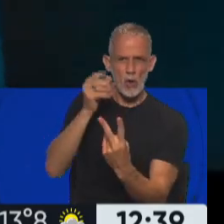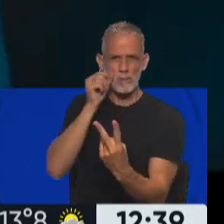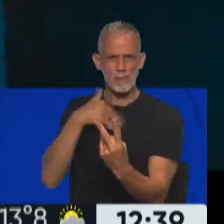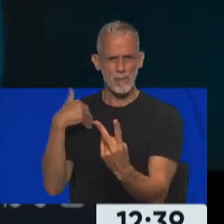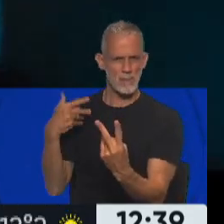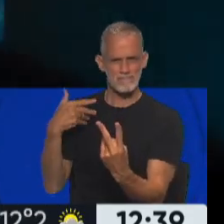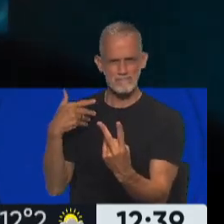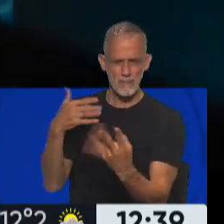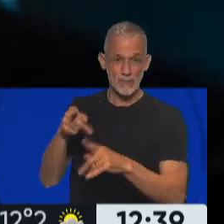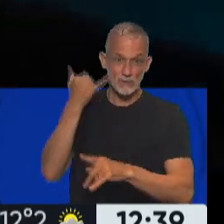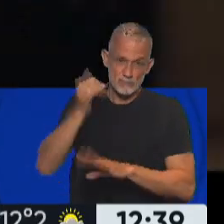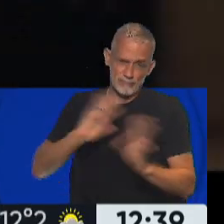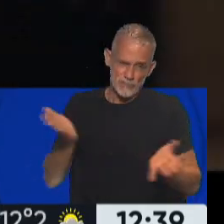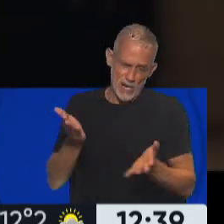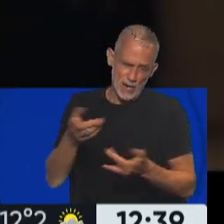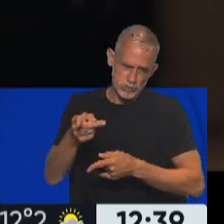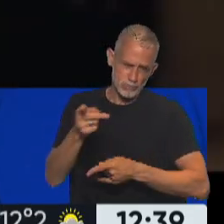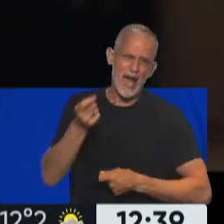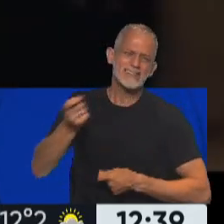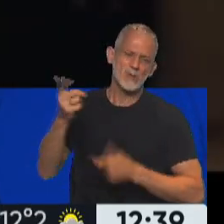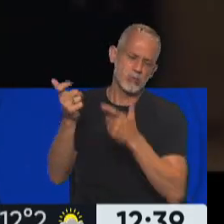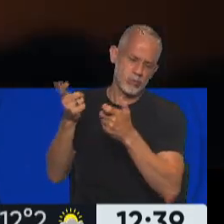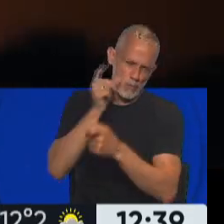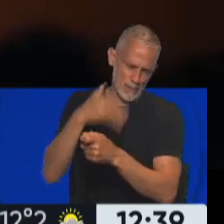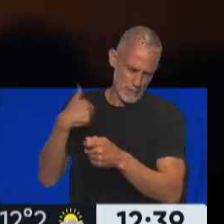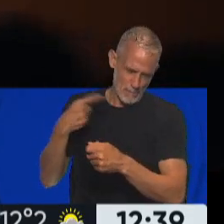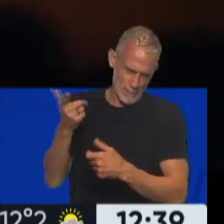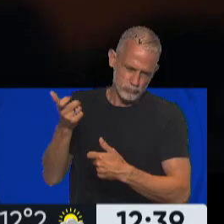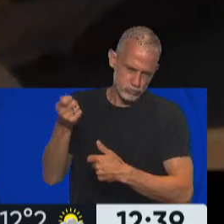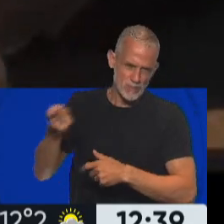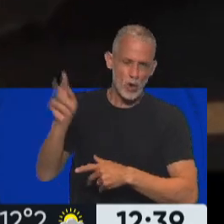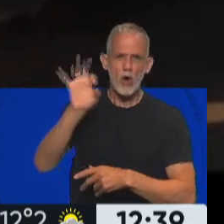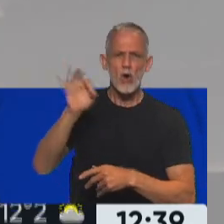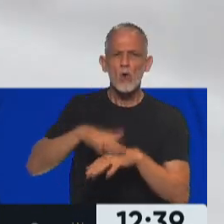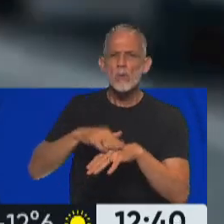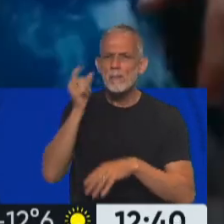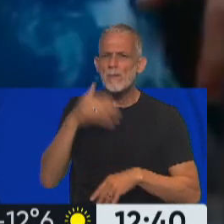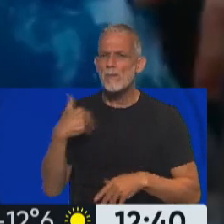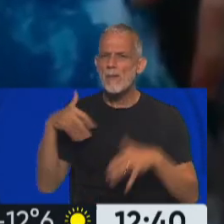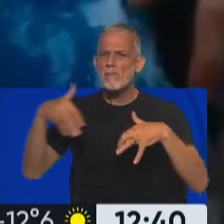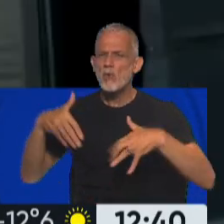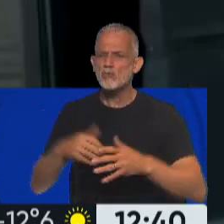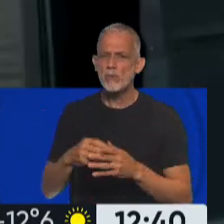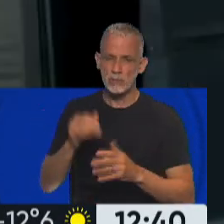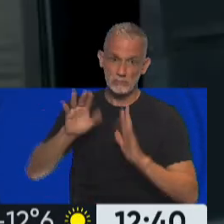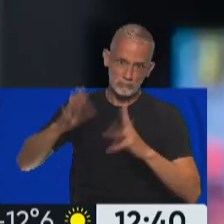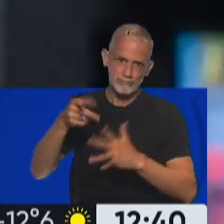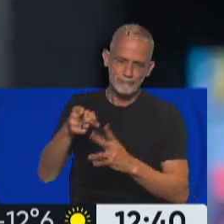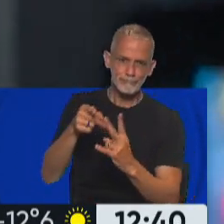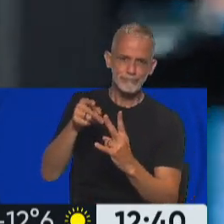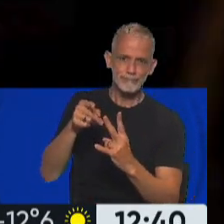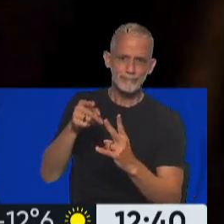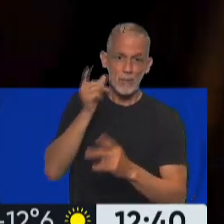primer momento ya están condenados porque fueron los asesinos de sus padres, o los padres, que a través del discurso que estas dos personas